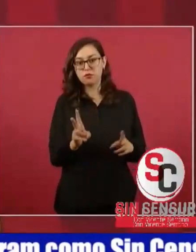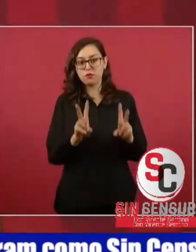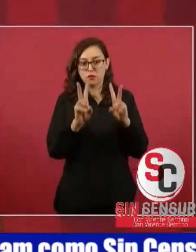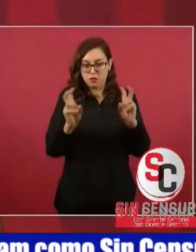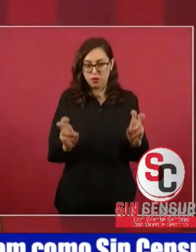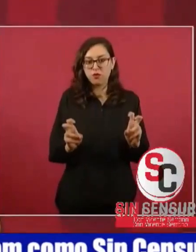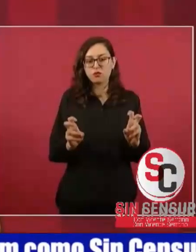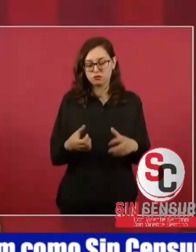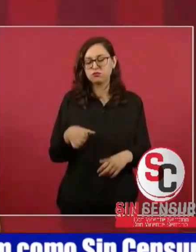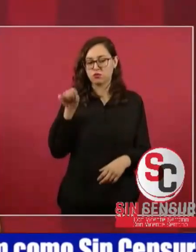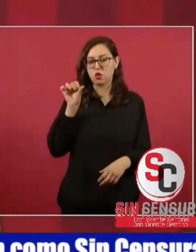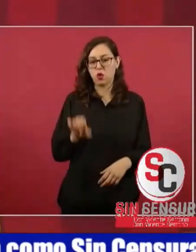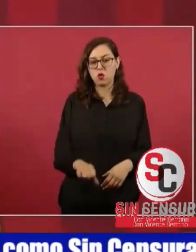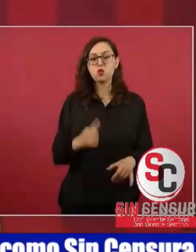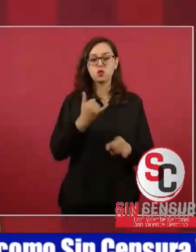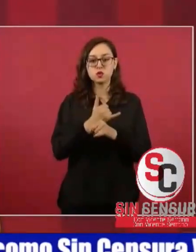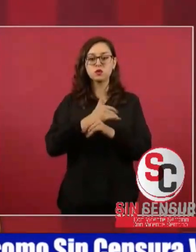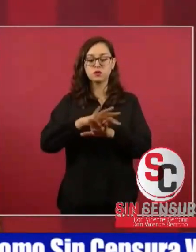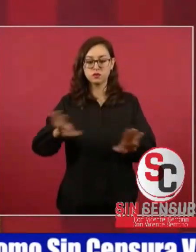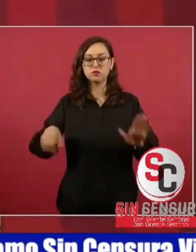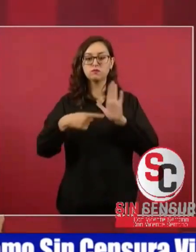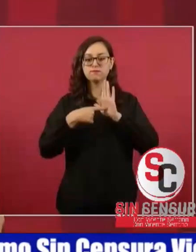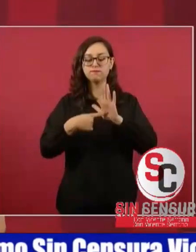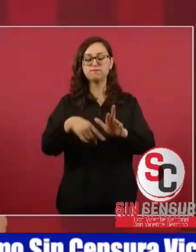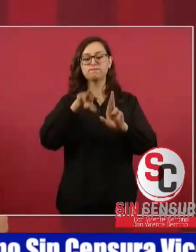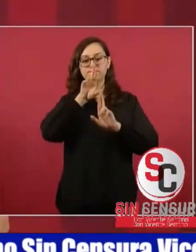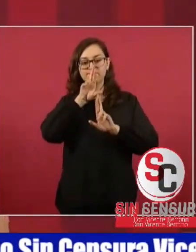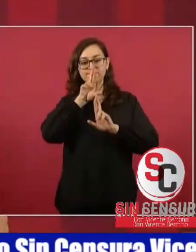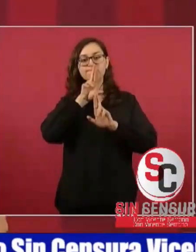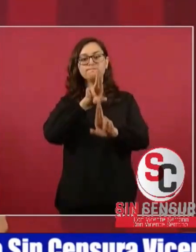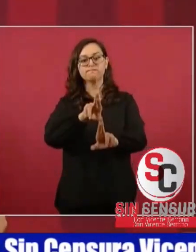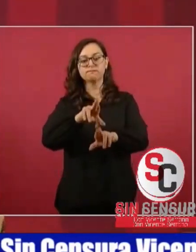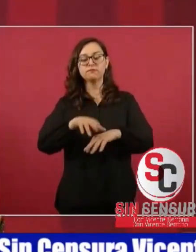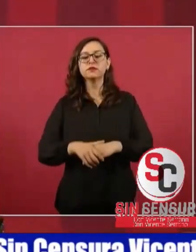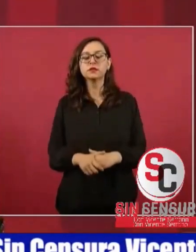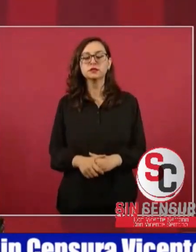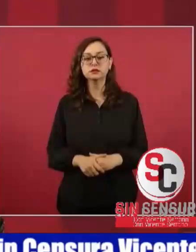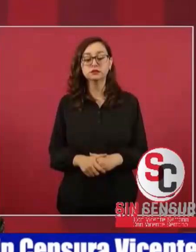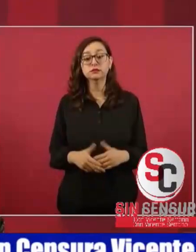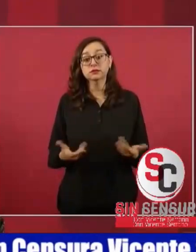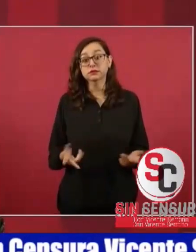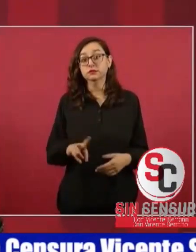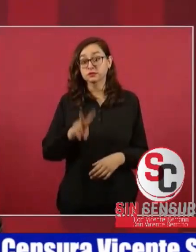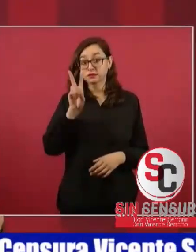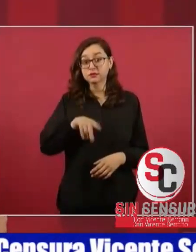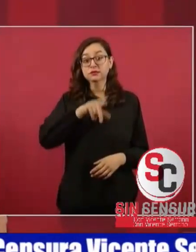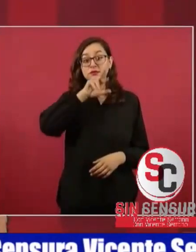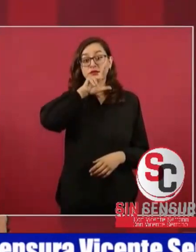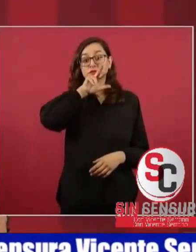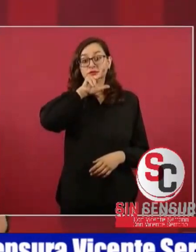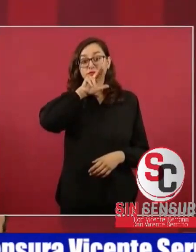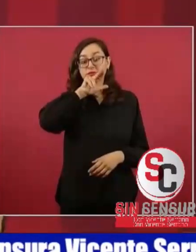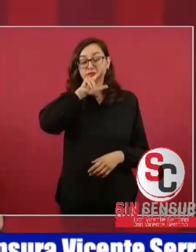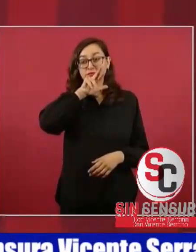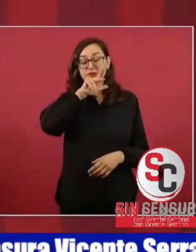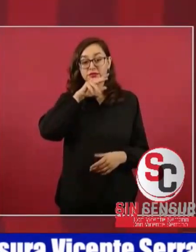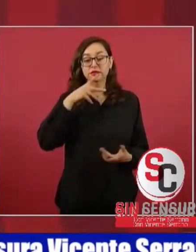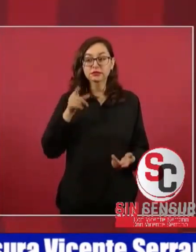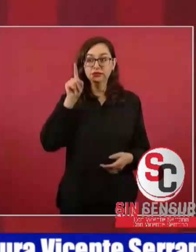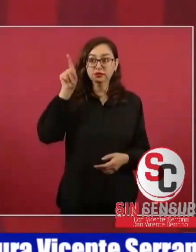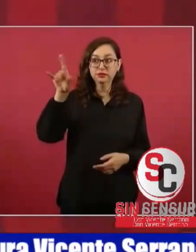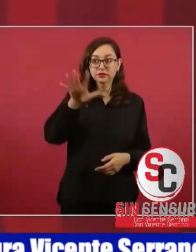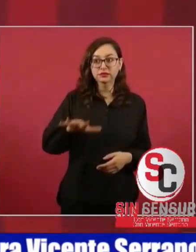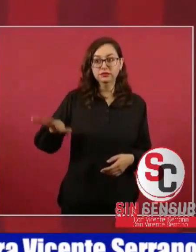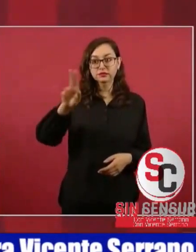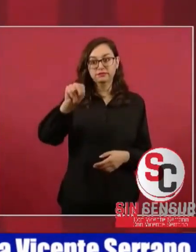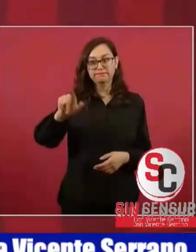esta cuestión de la creación de la refinería y ha tenido discursos fuertes, que ayer mismo dijo